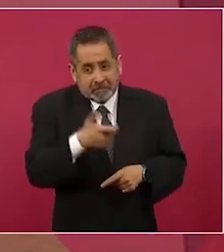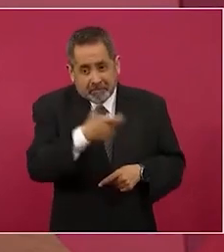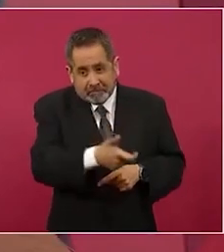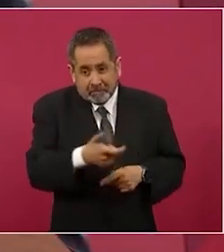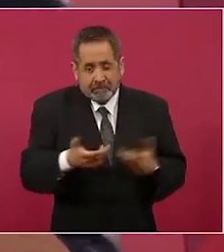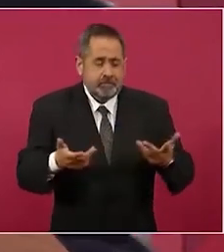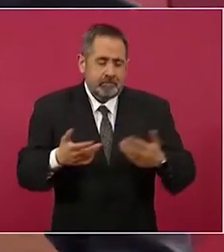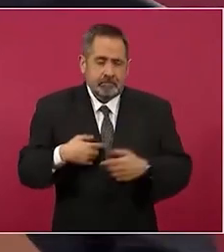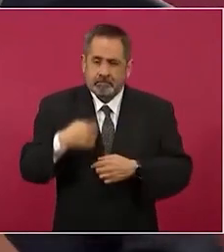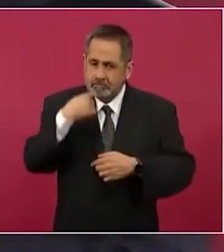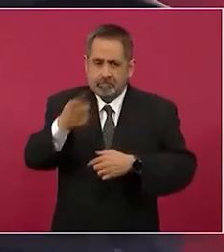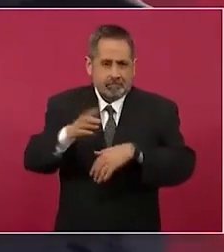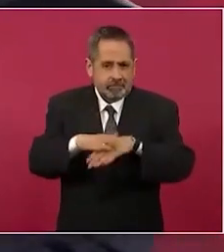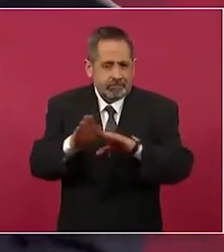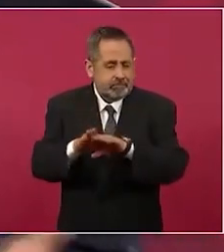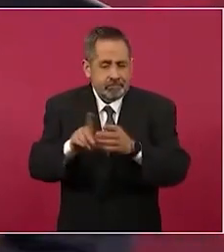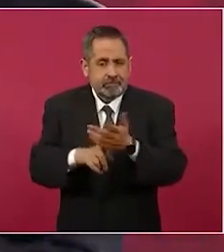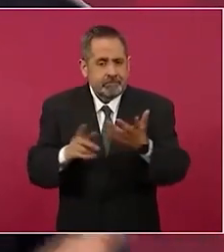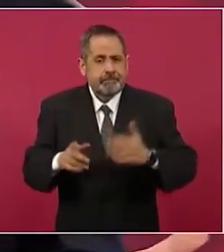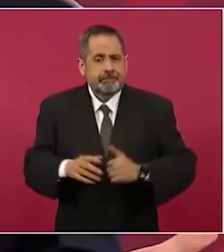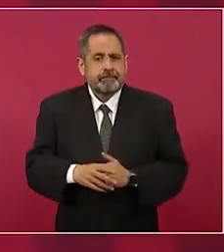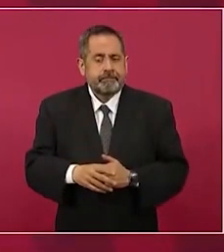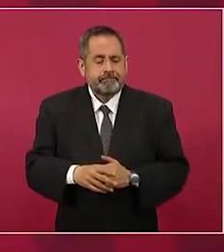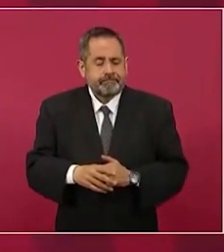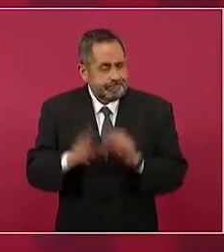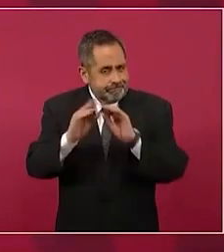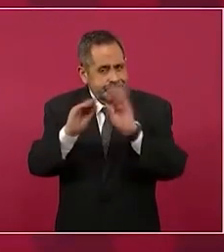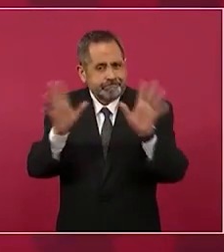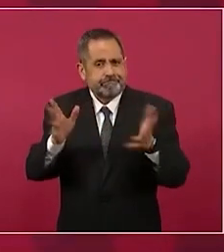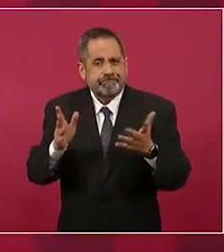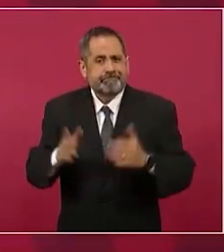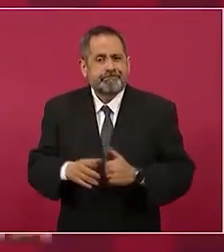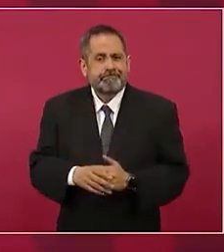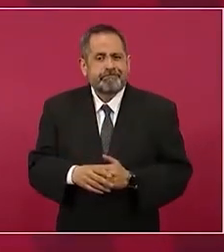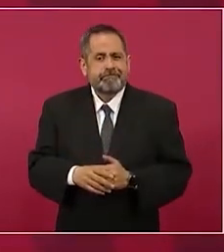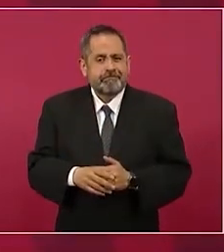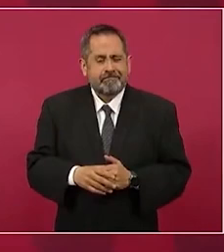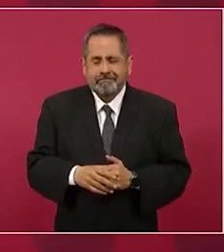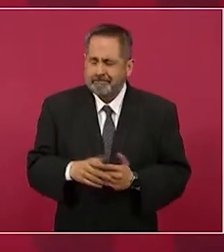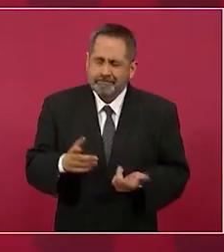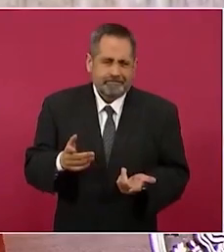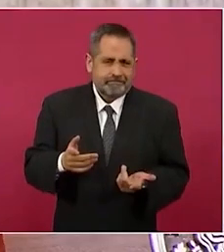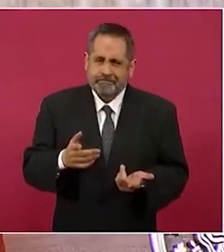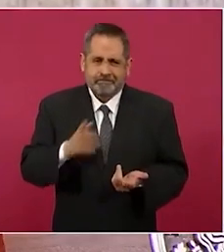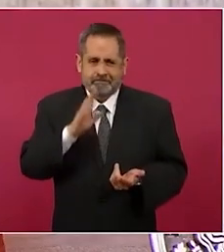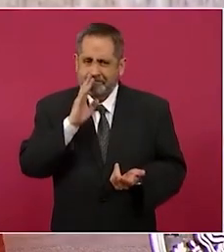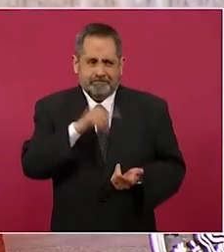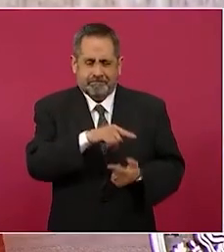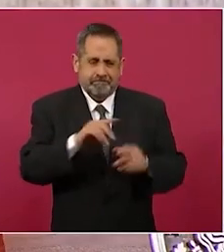Lo tengo que decir así para que nos entendamos de qué se trata.